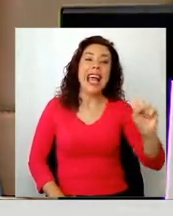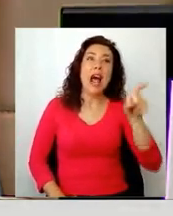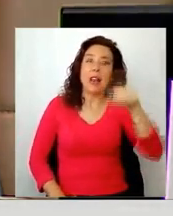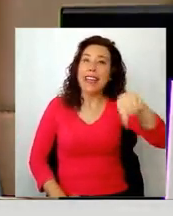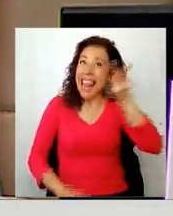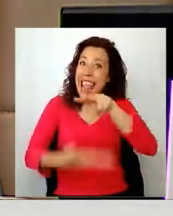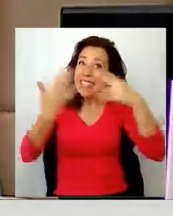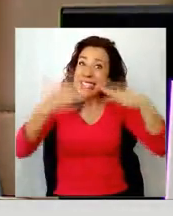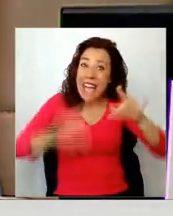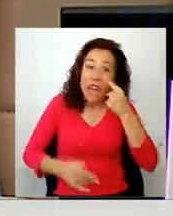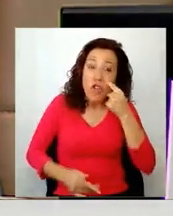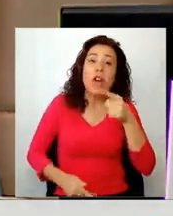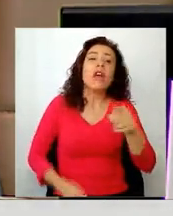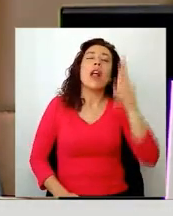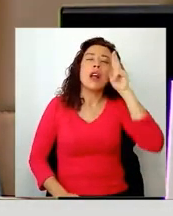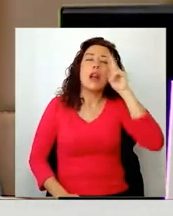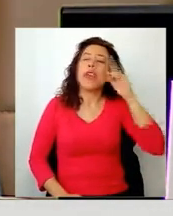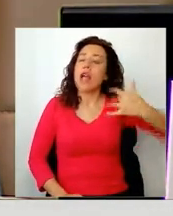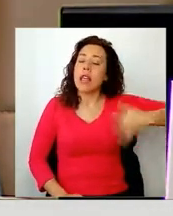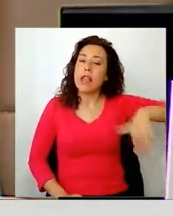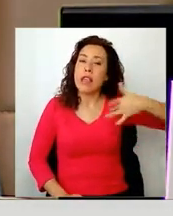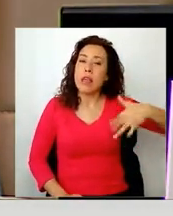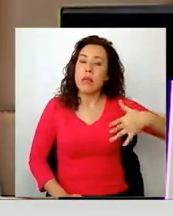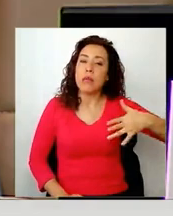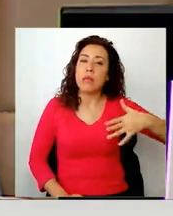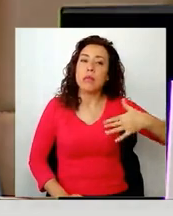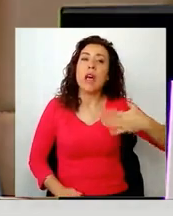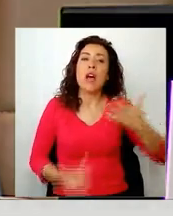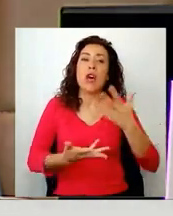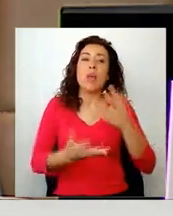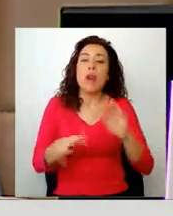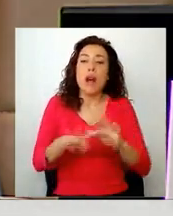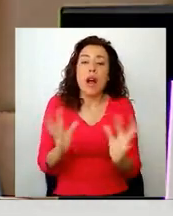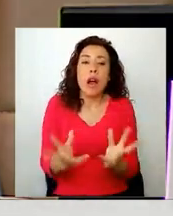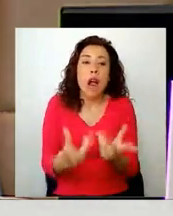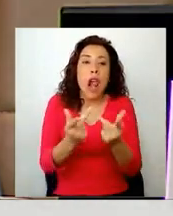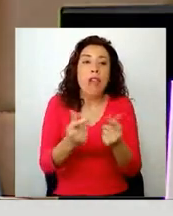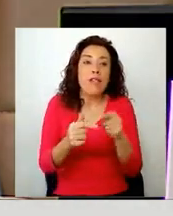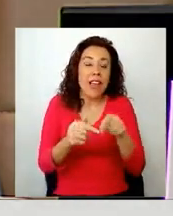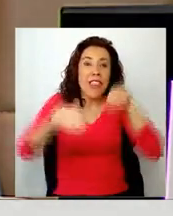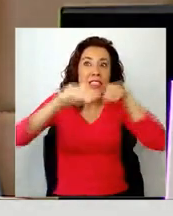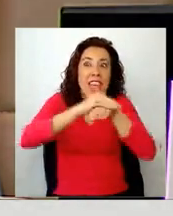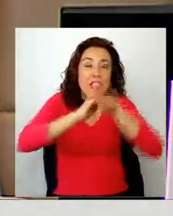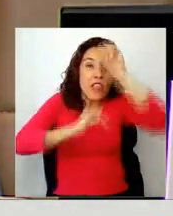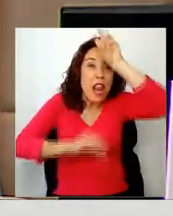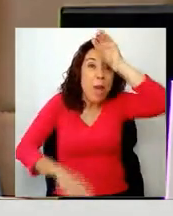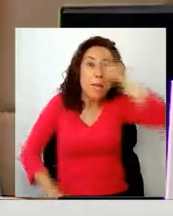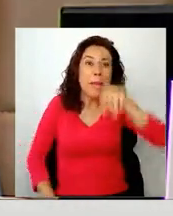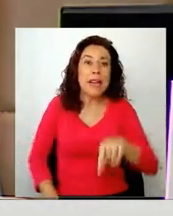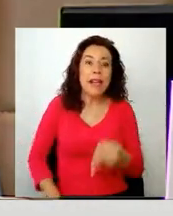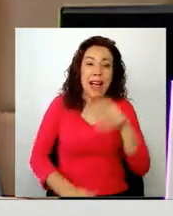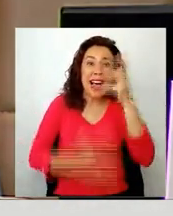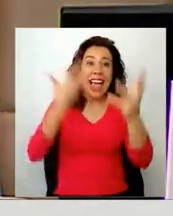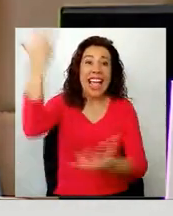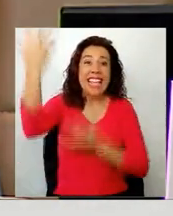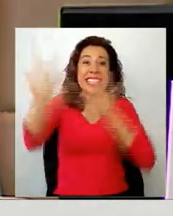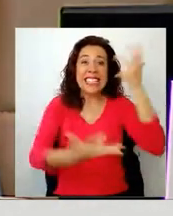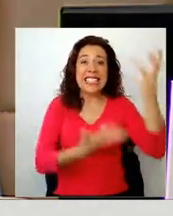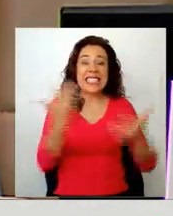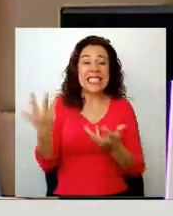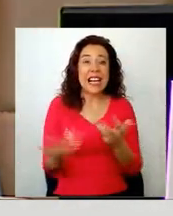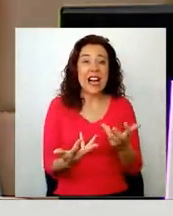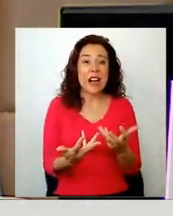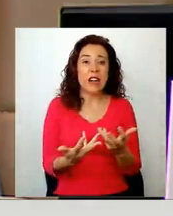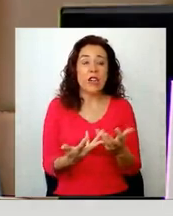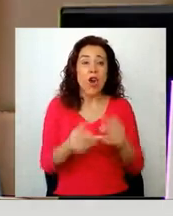que tenía la combustión dentro de los yacimientos este incendio se esparció por